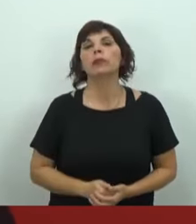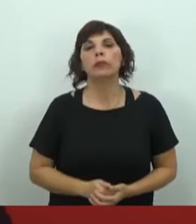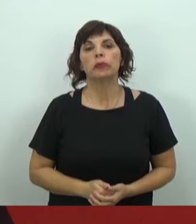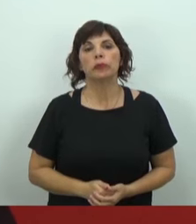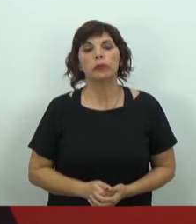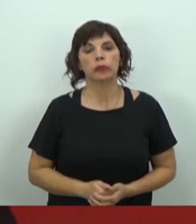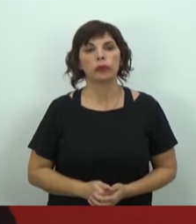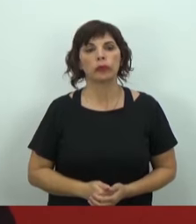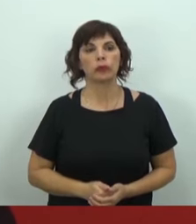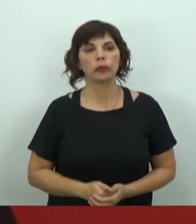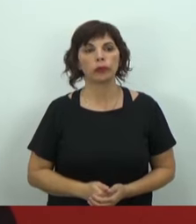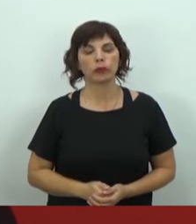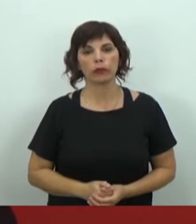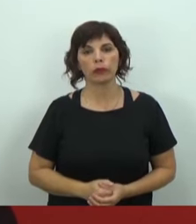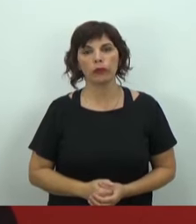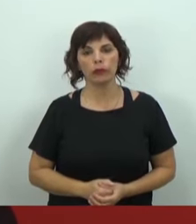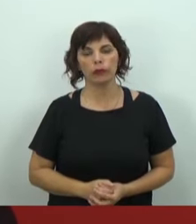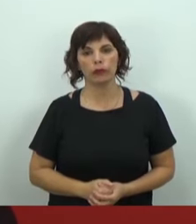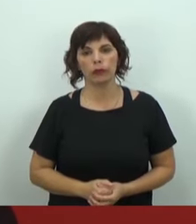salió.